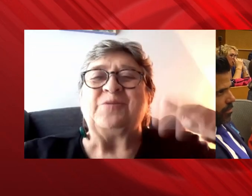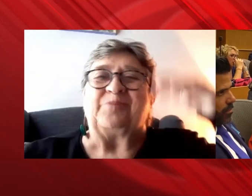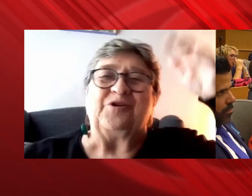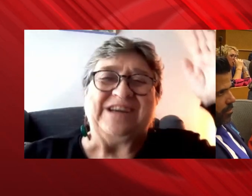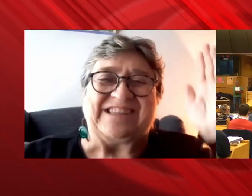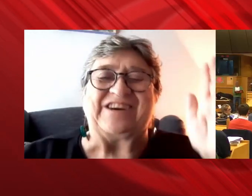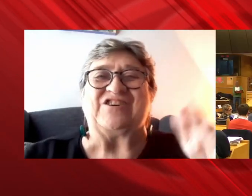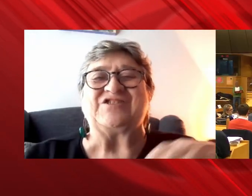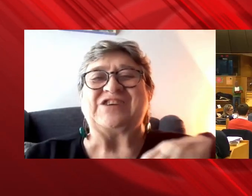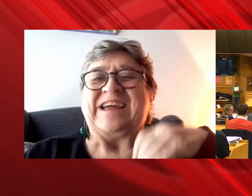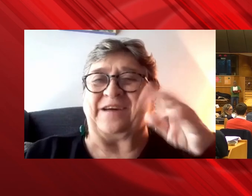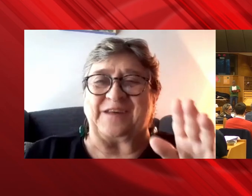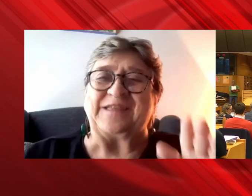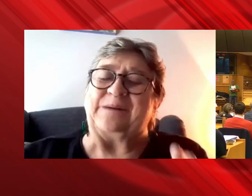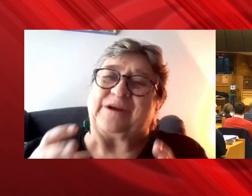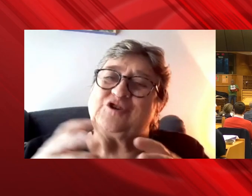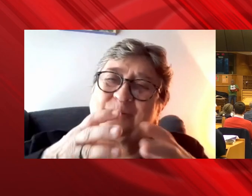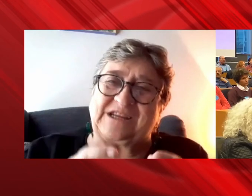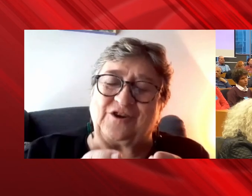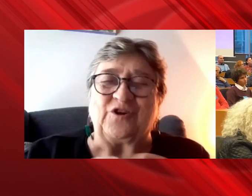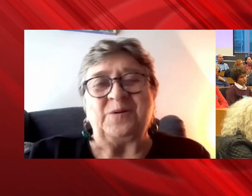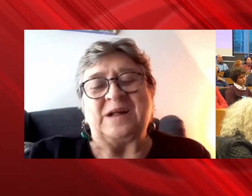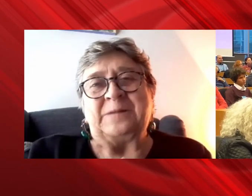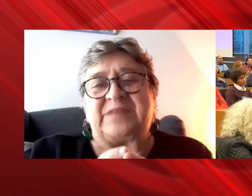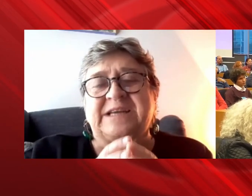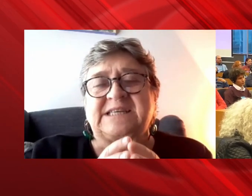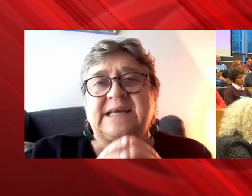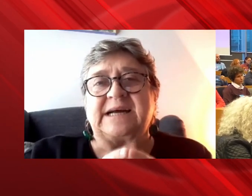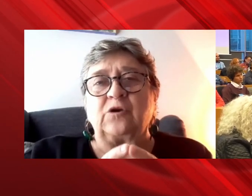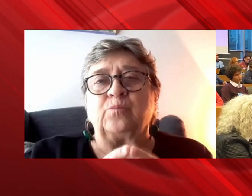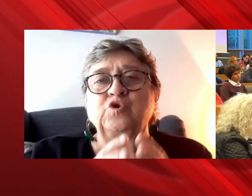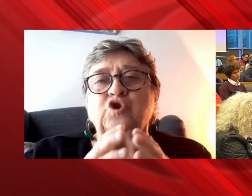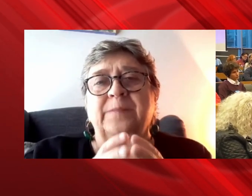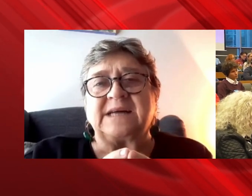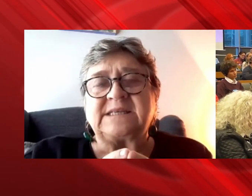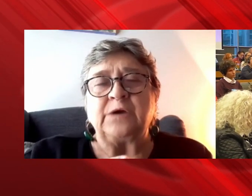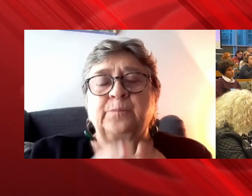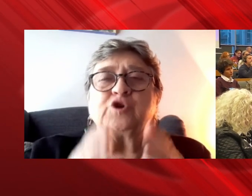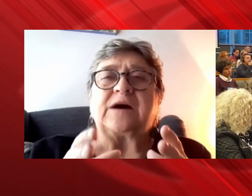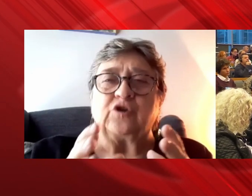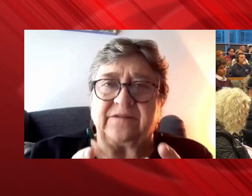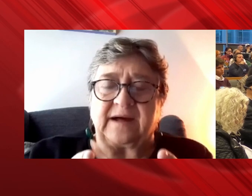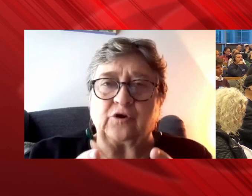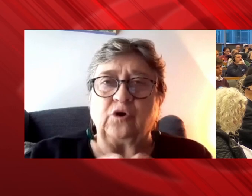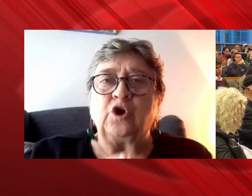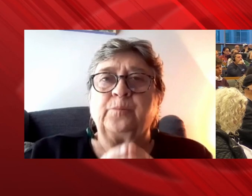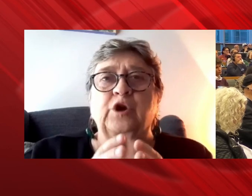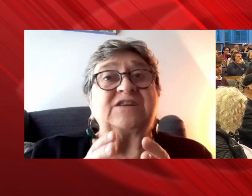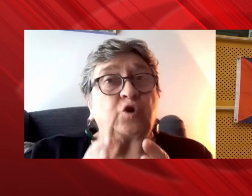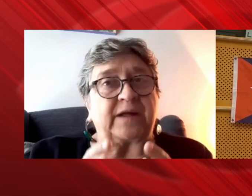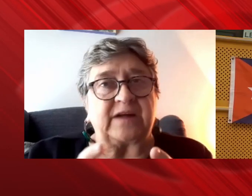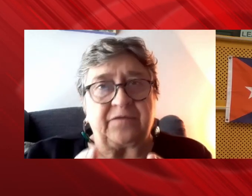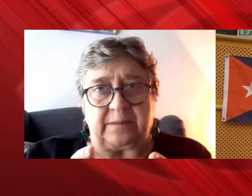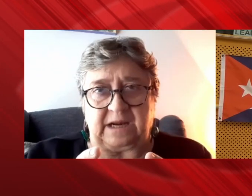no?, políticos, etcétera, pero sobre todo tiene que ser algo mucho más protagonizado por